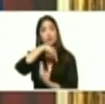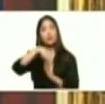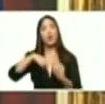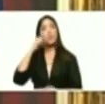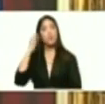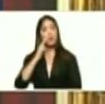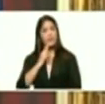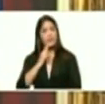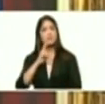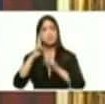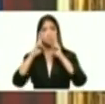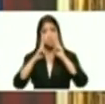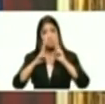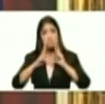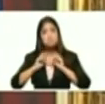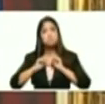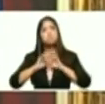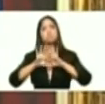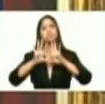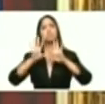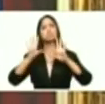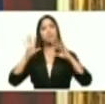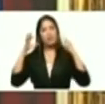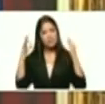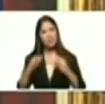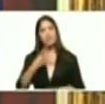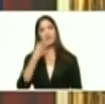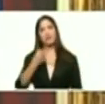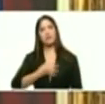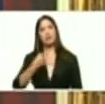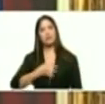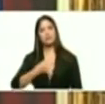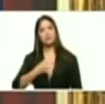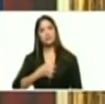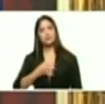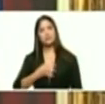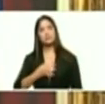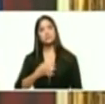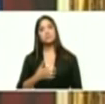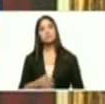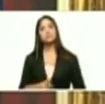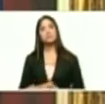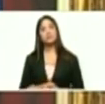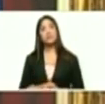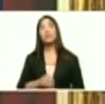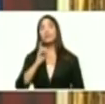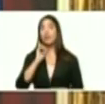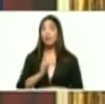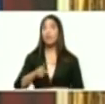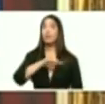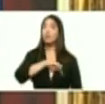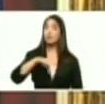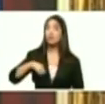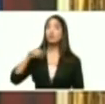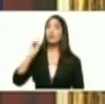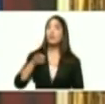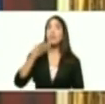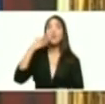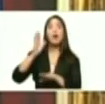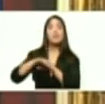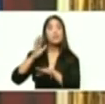absoluta transparencia, con la verdad por delante, ha expuesto, y debemos nosotros, informar